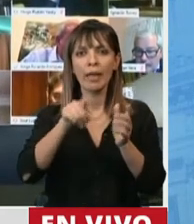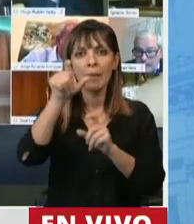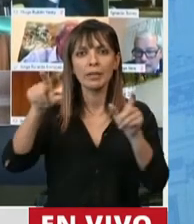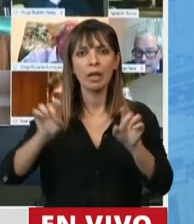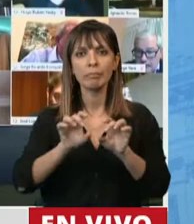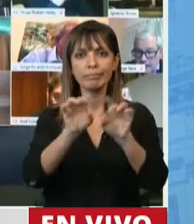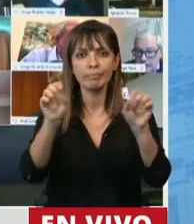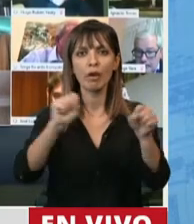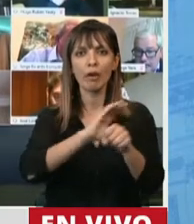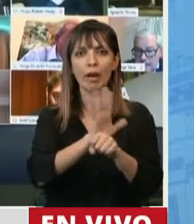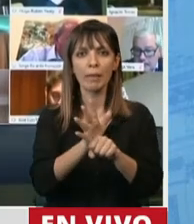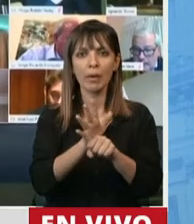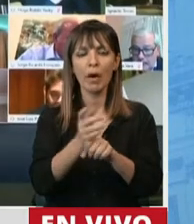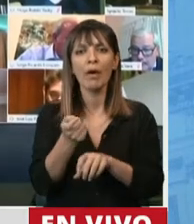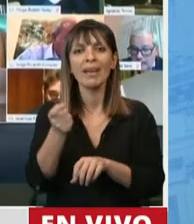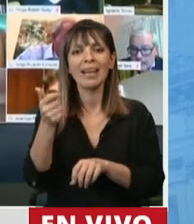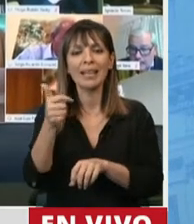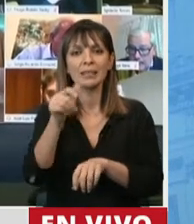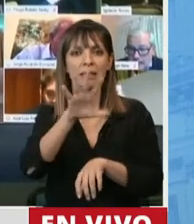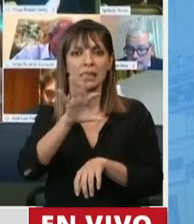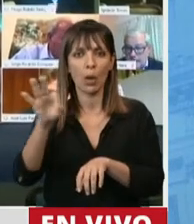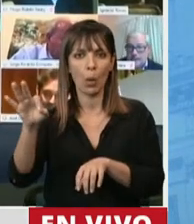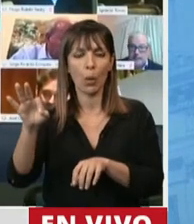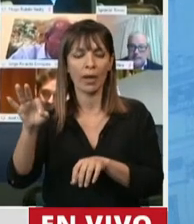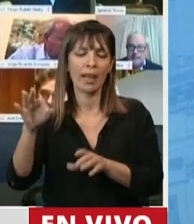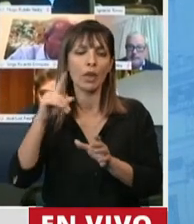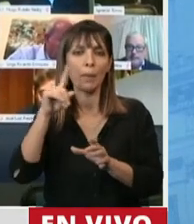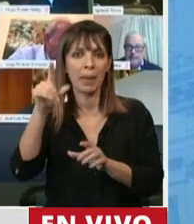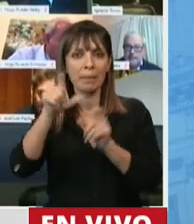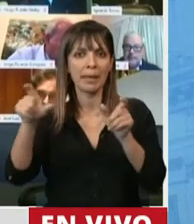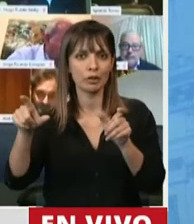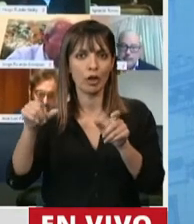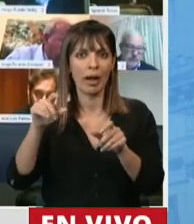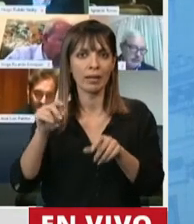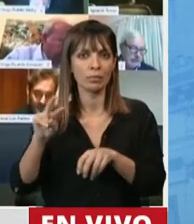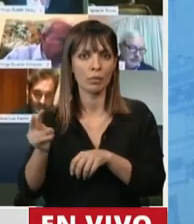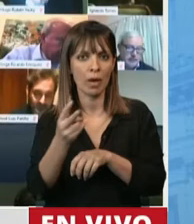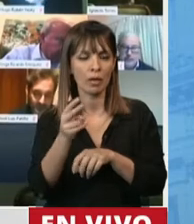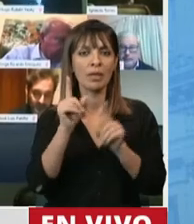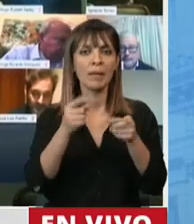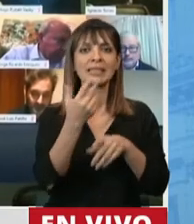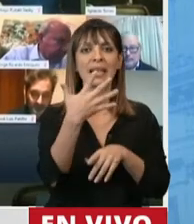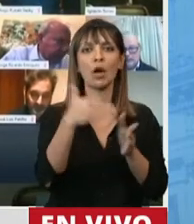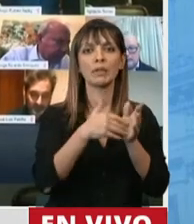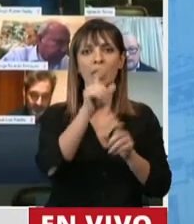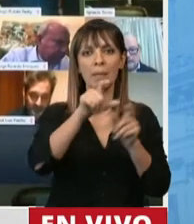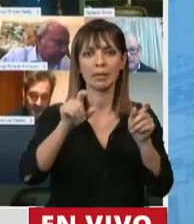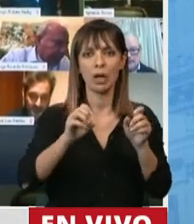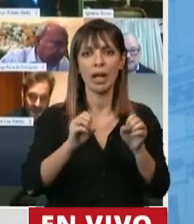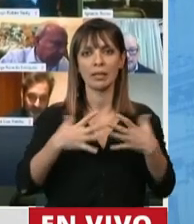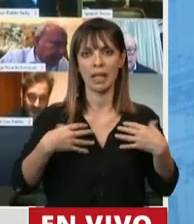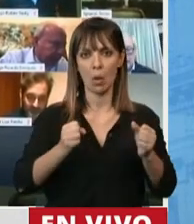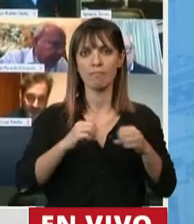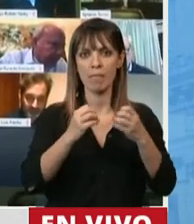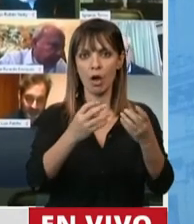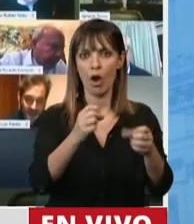enfermedad y casi 500,000 de muertos de esta enfermedad, con 5 millones de pacientes recuperados de la misma.